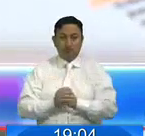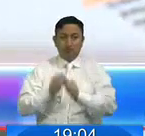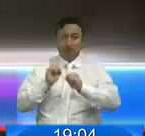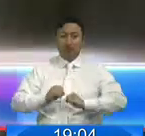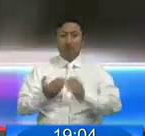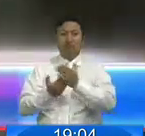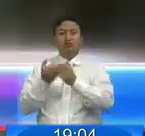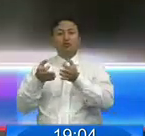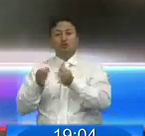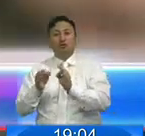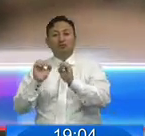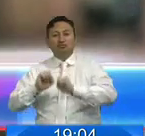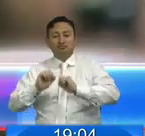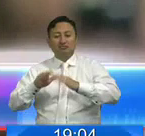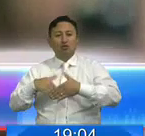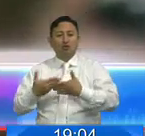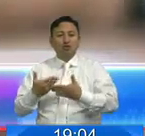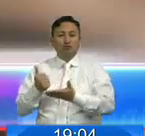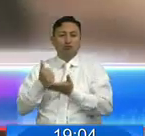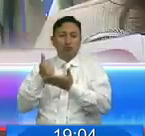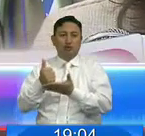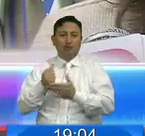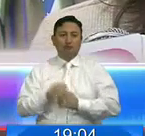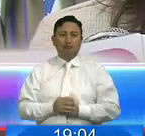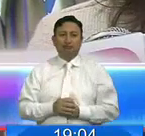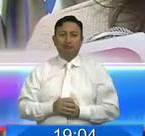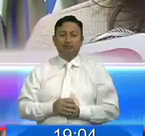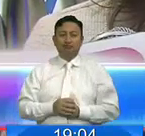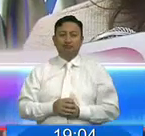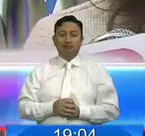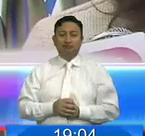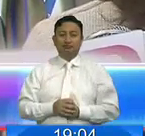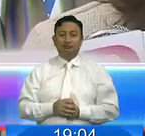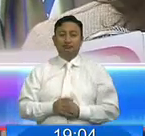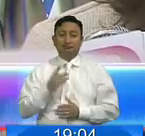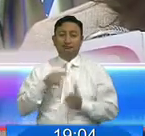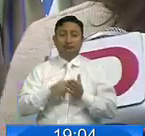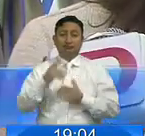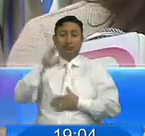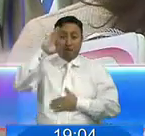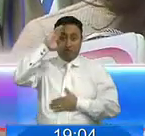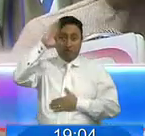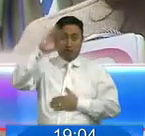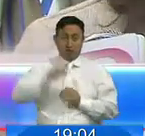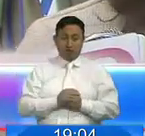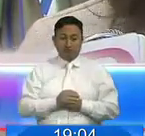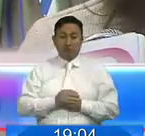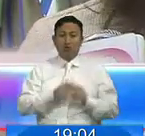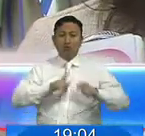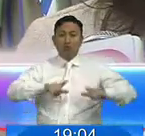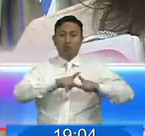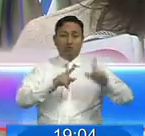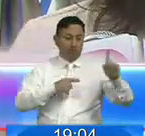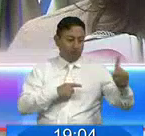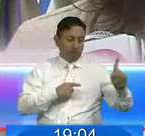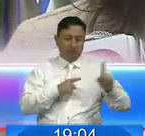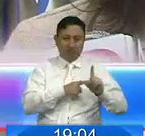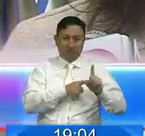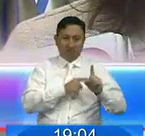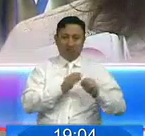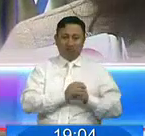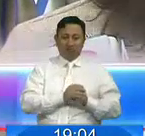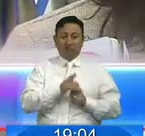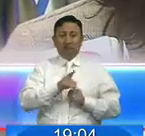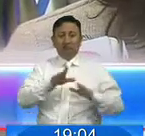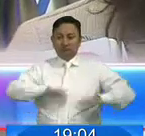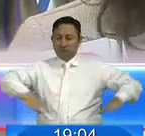de salida ante esta dura realidad que vive el país. Es más fácil tener un policía en un lugar, es más fácil tener un policía en